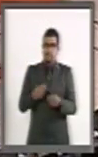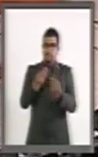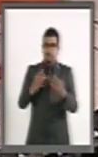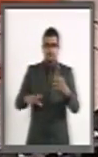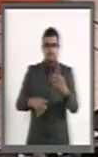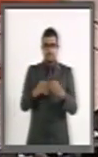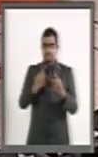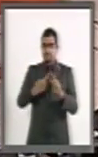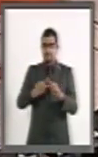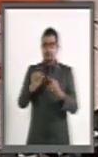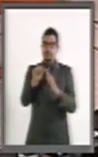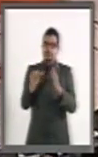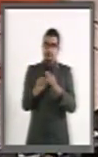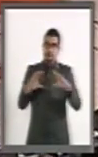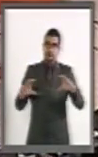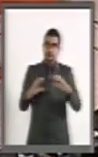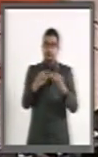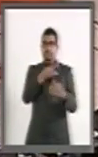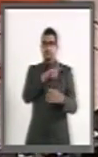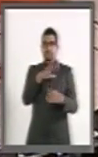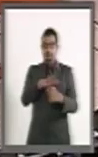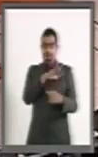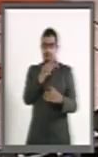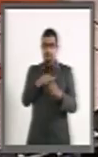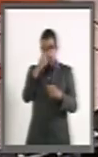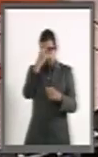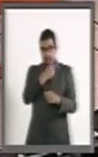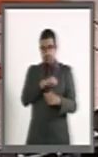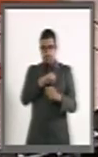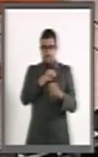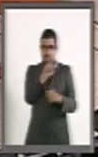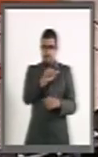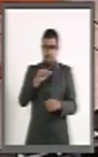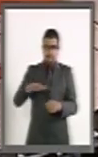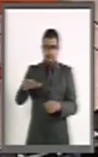diversos artículos de la Ley General de Salud.